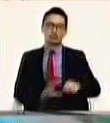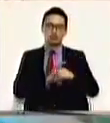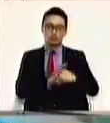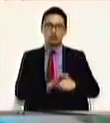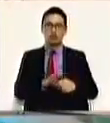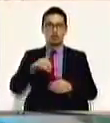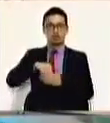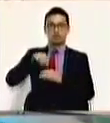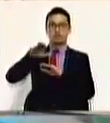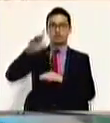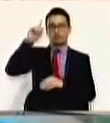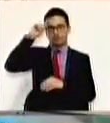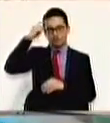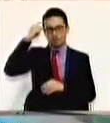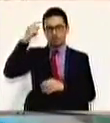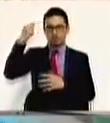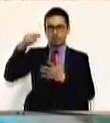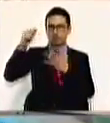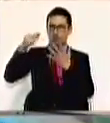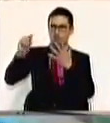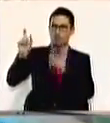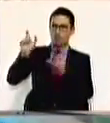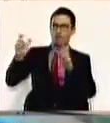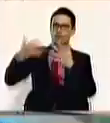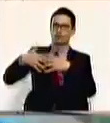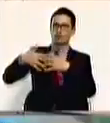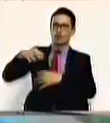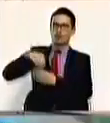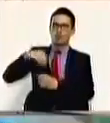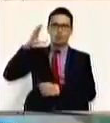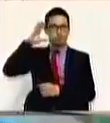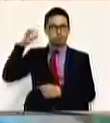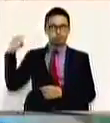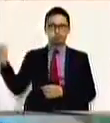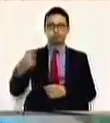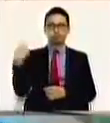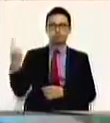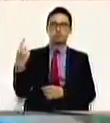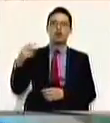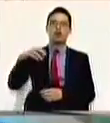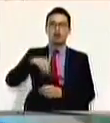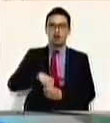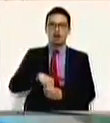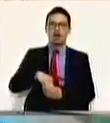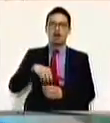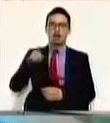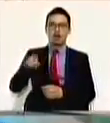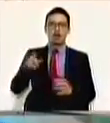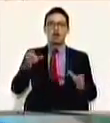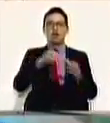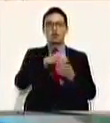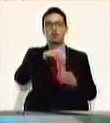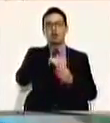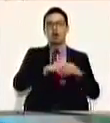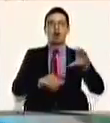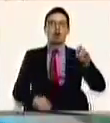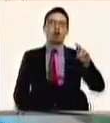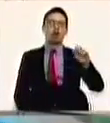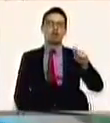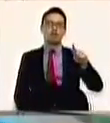dentro del gobierno, como que varios de sus funcionarios actuales han pasado por las huestes del grupo Corficolombiana y de otros